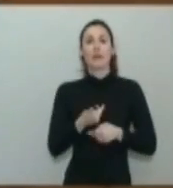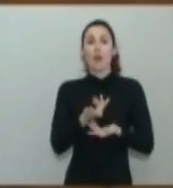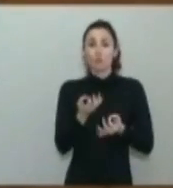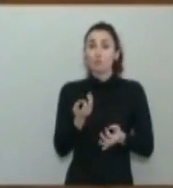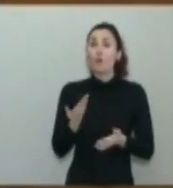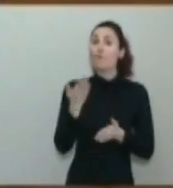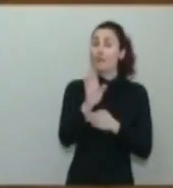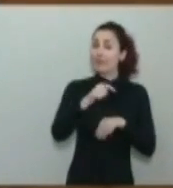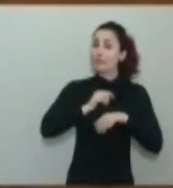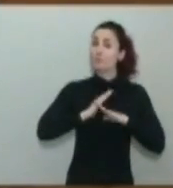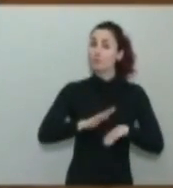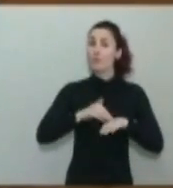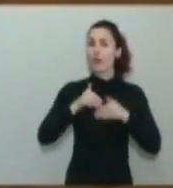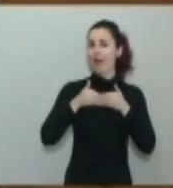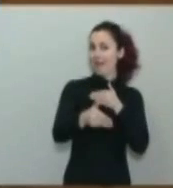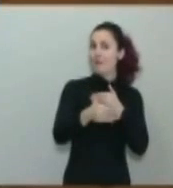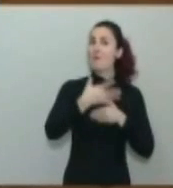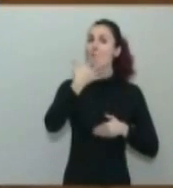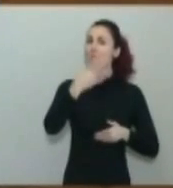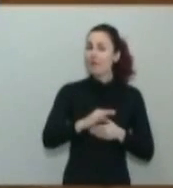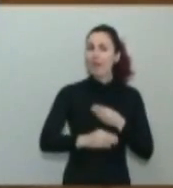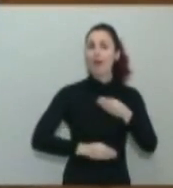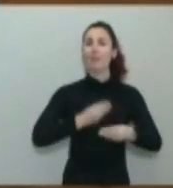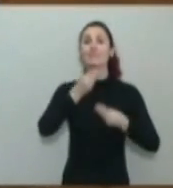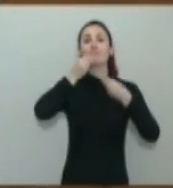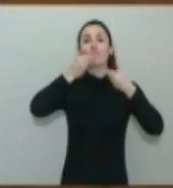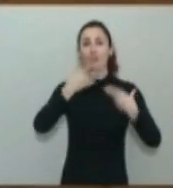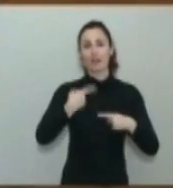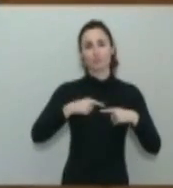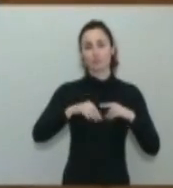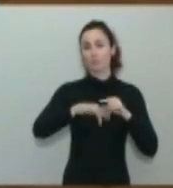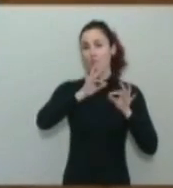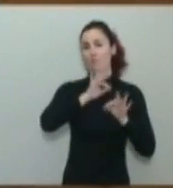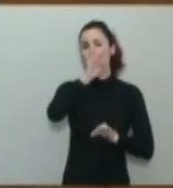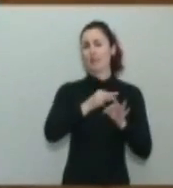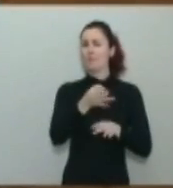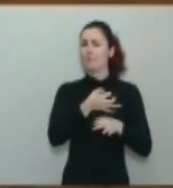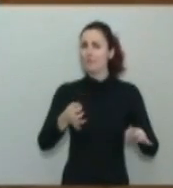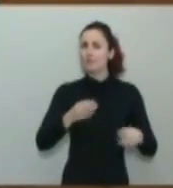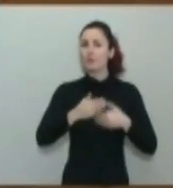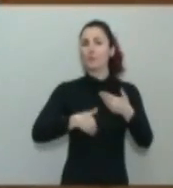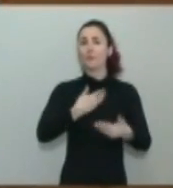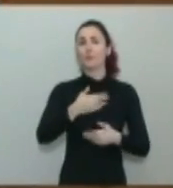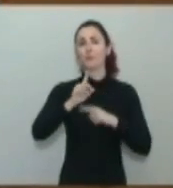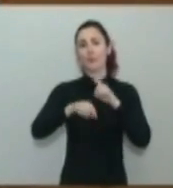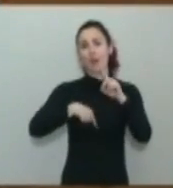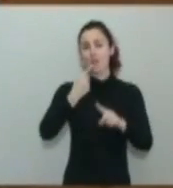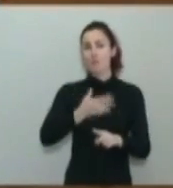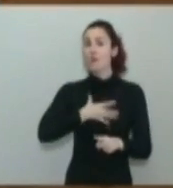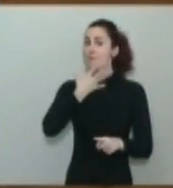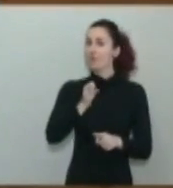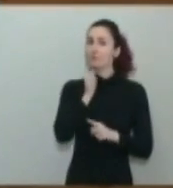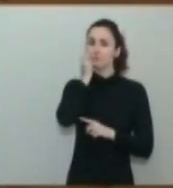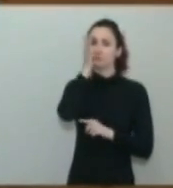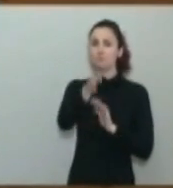tiempo suficiente para que esas medidas que aquí planteamos sean efectivas y se desarrollen cara al próximo curso